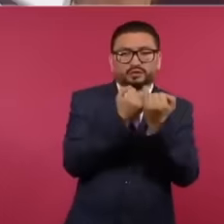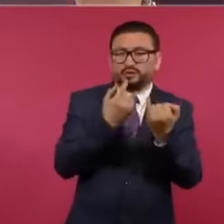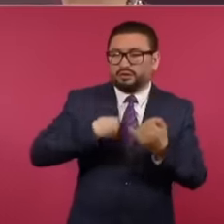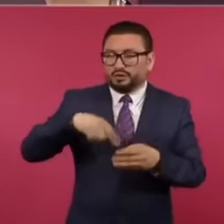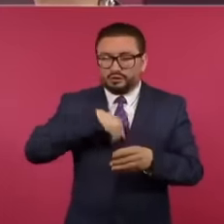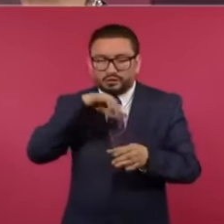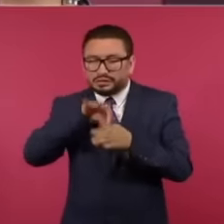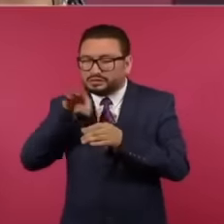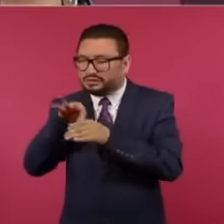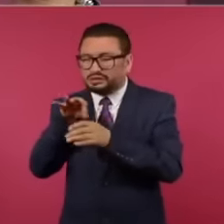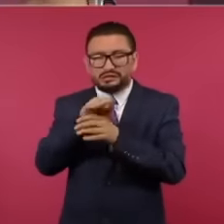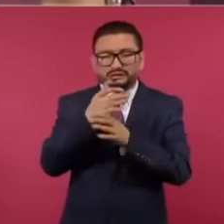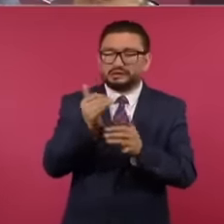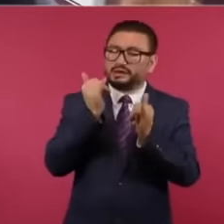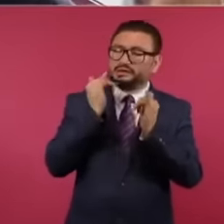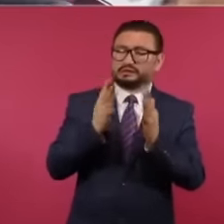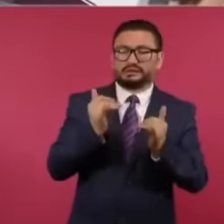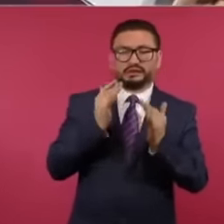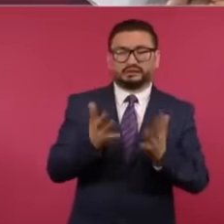Y